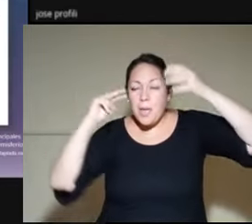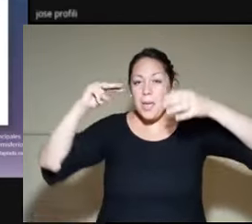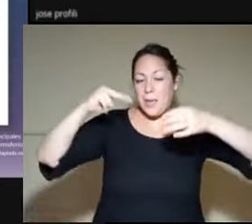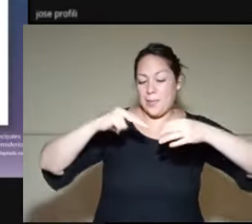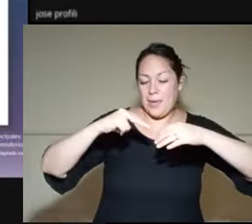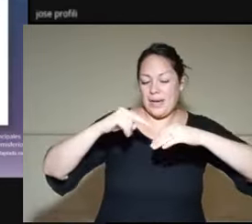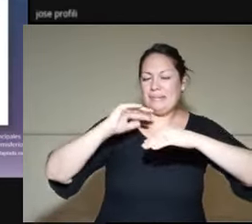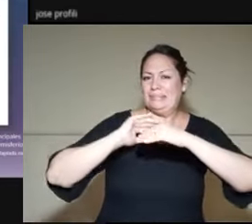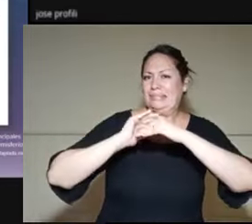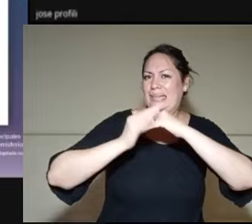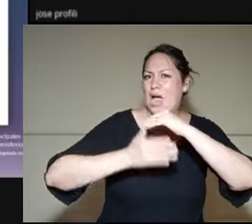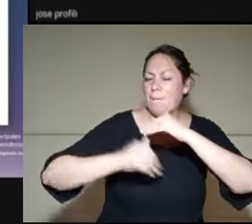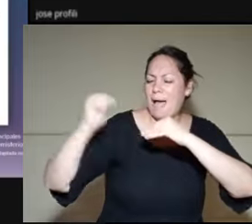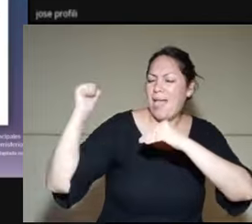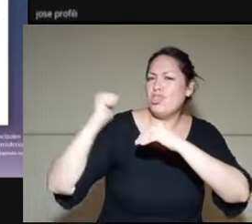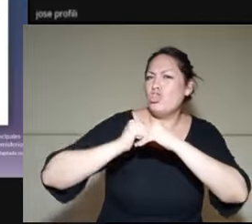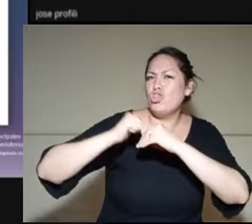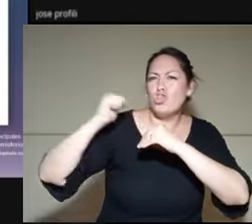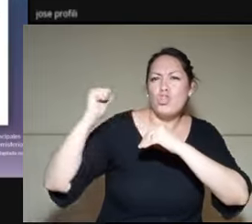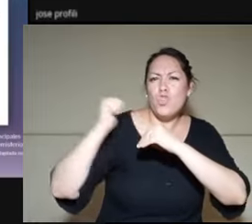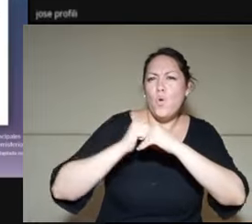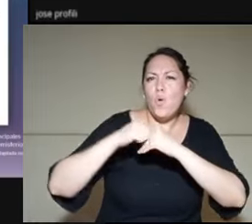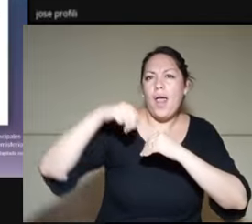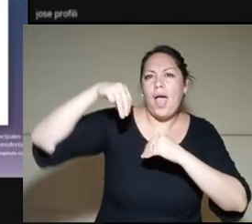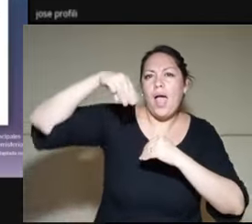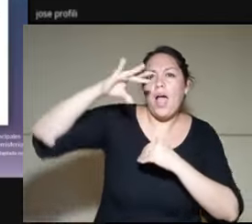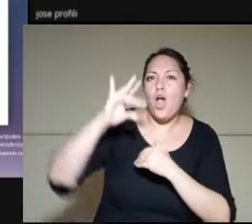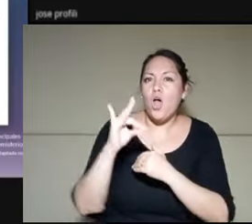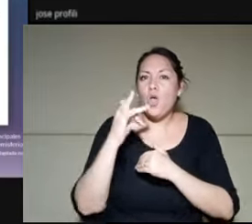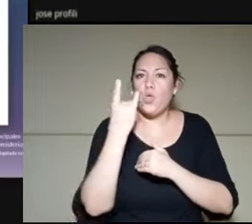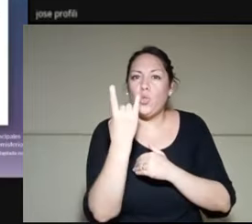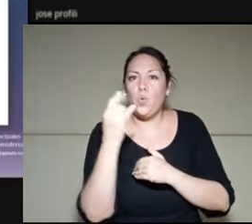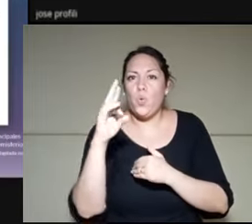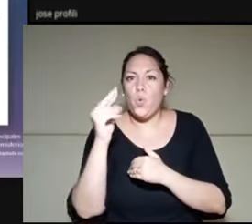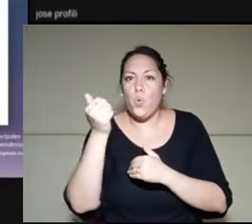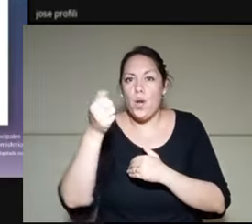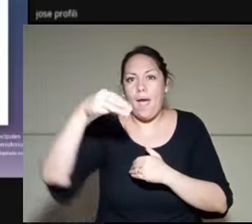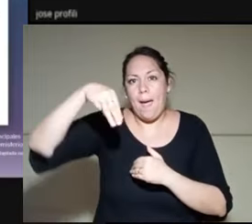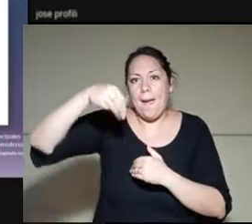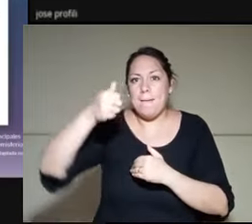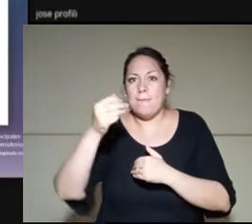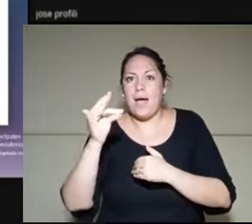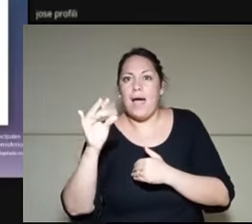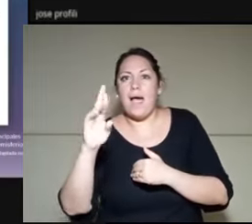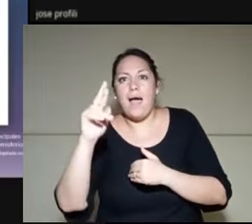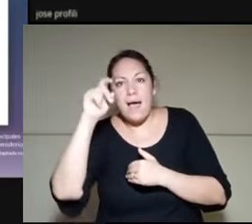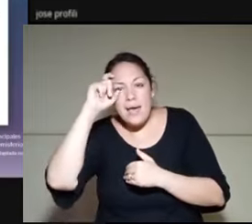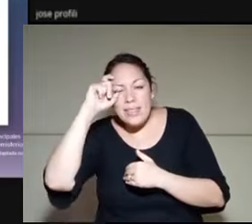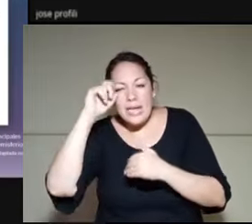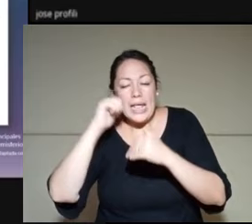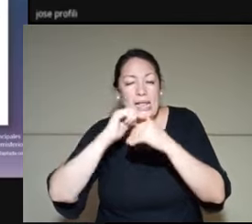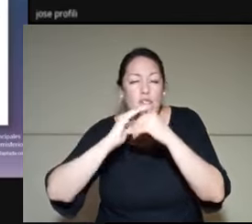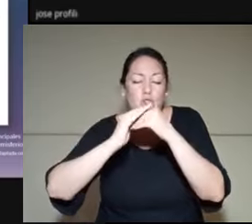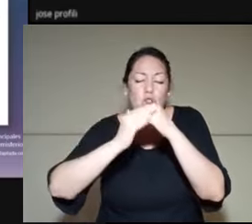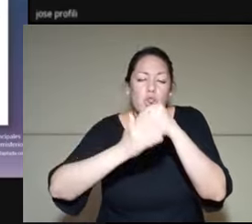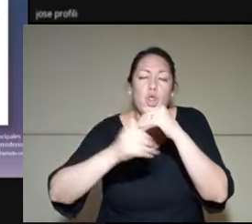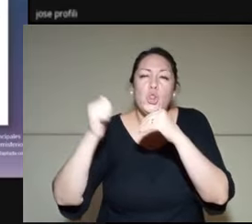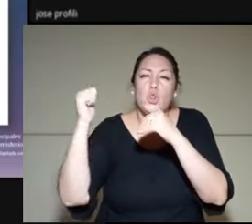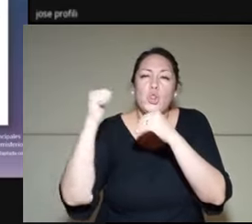y lo primero que encontramos es una capa meningea dura que se llama dura madre. Esa dura madre es una capa